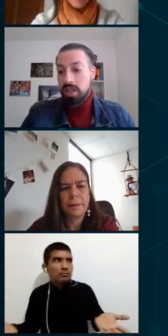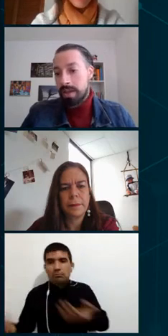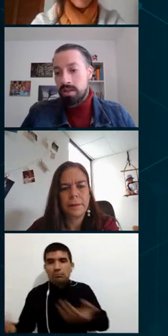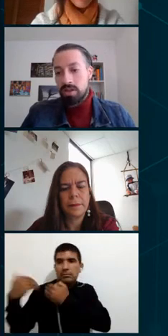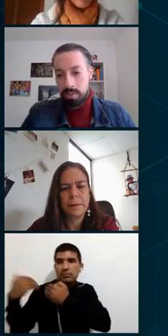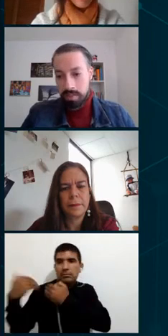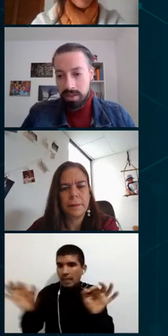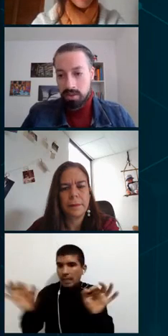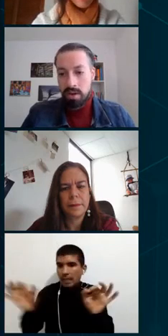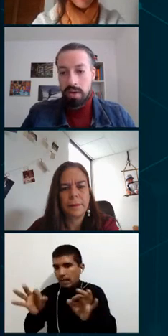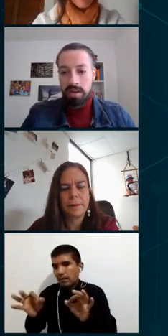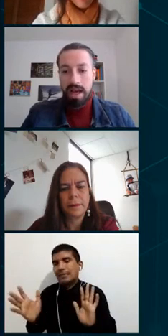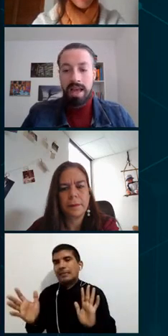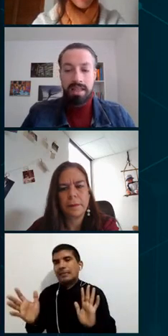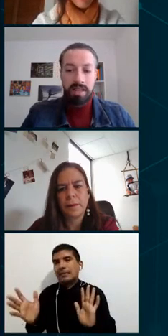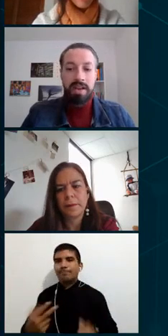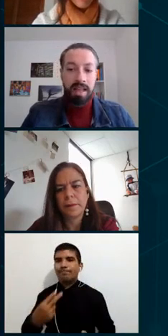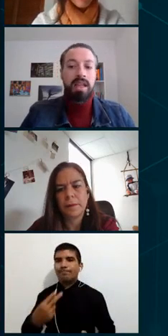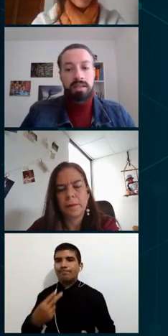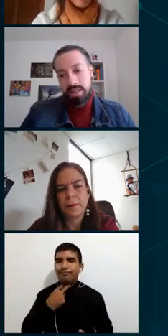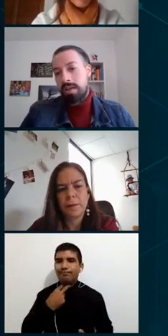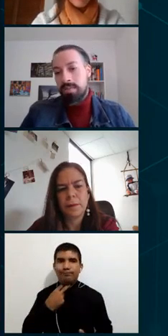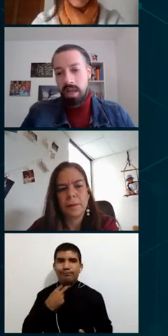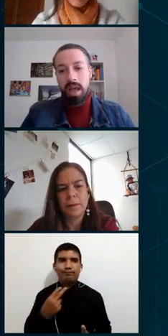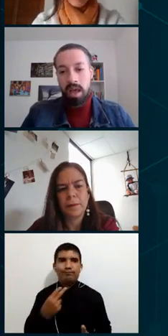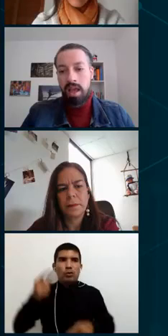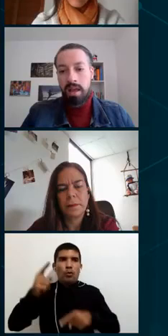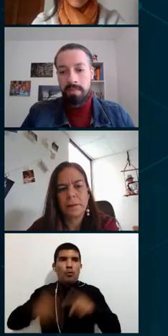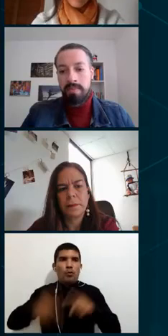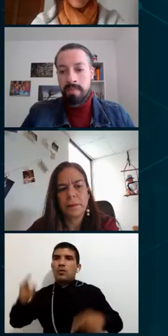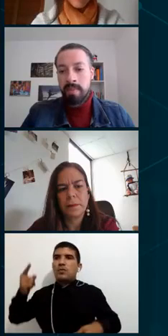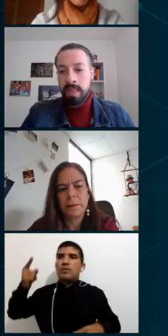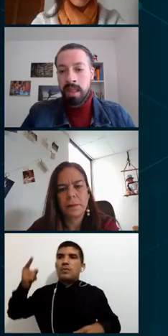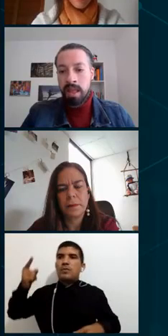en los dos aspectos, pues su abordaje es diferente. Sí,